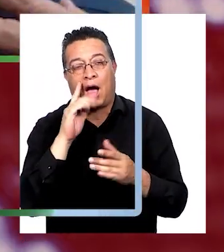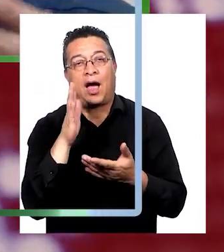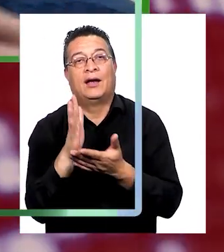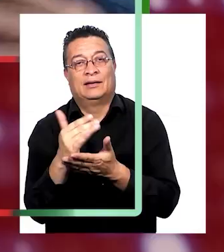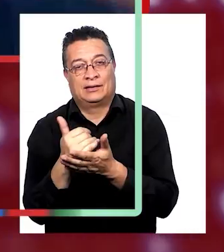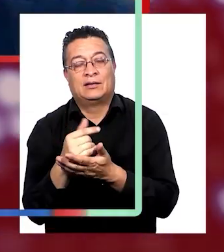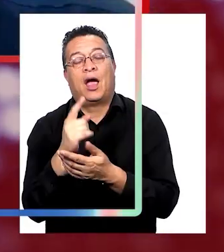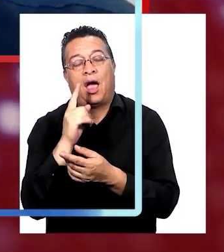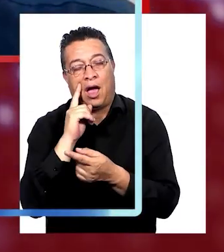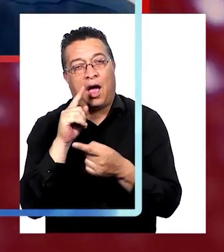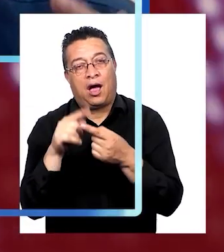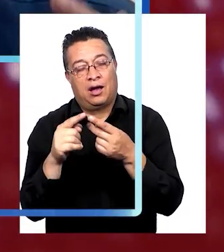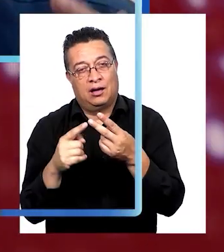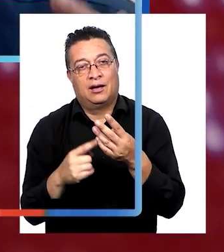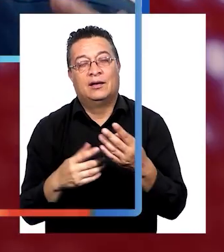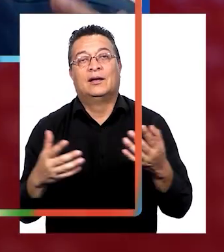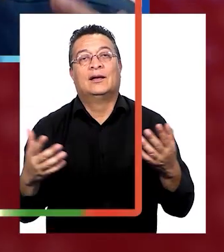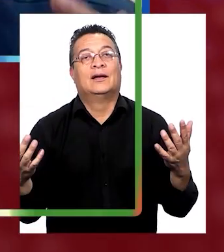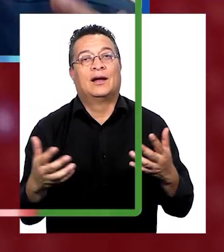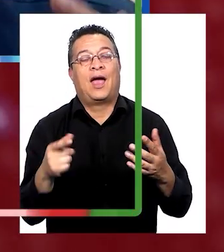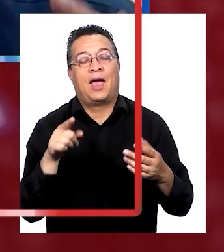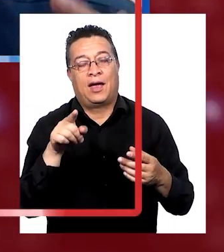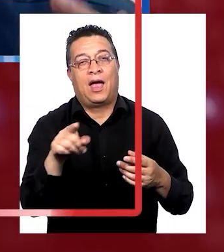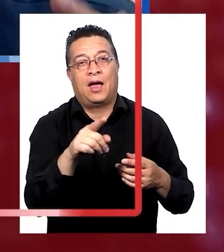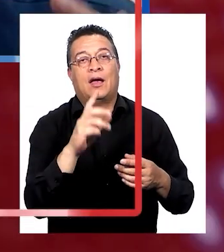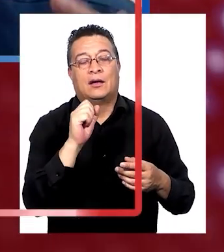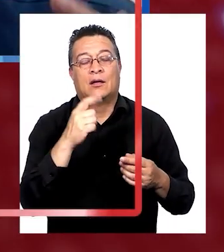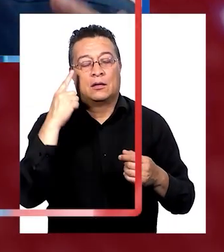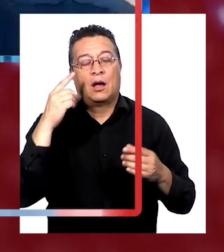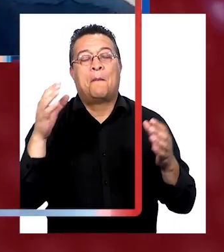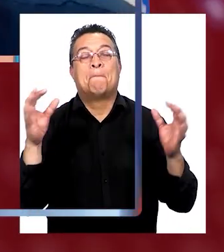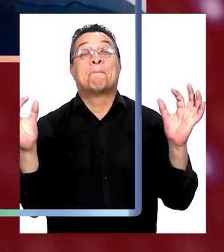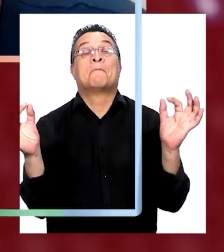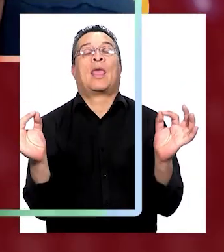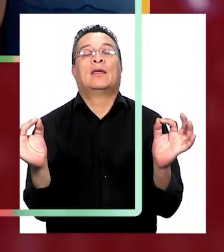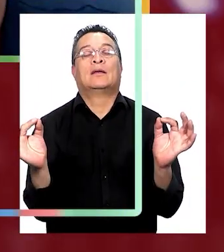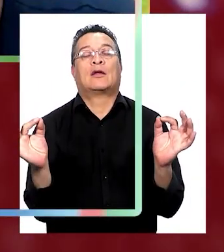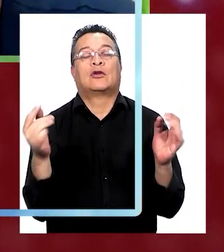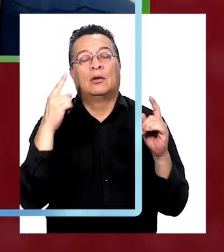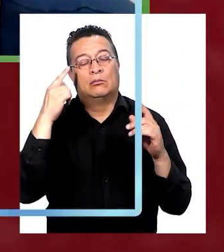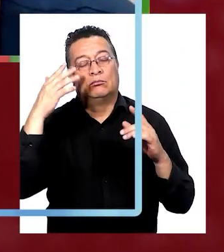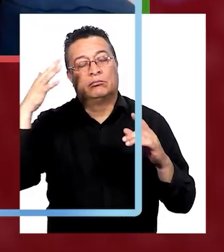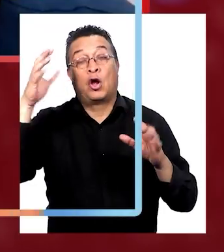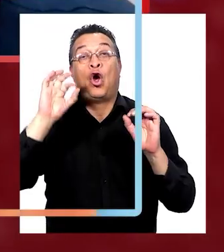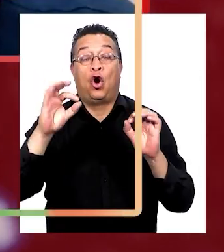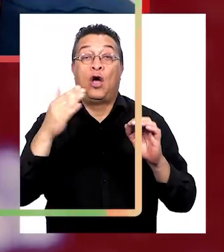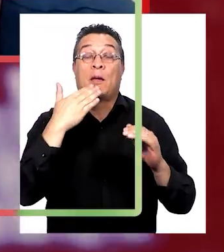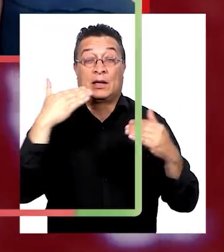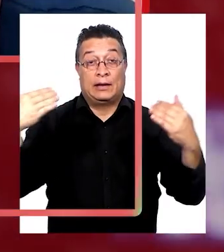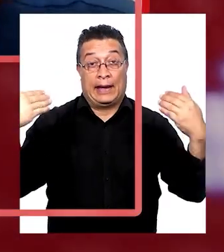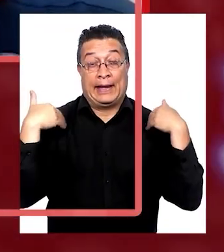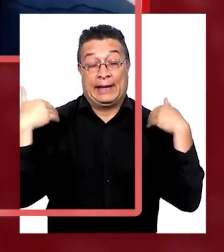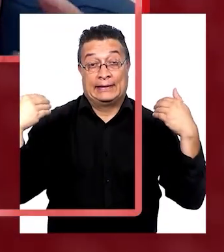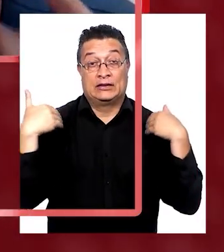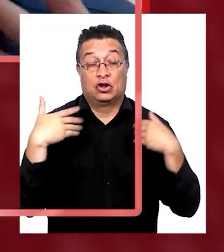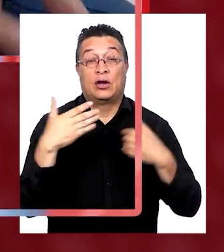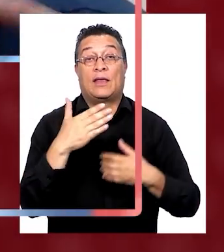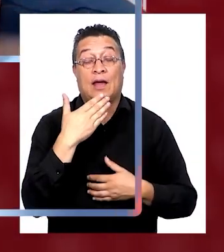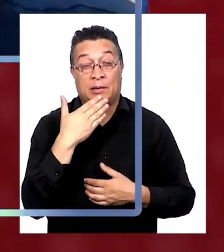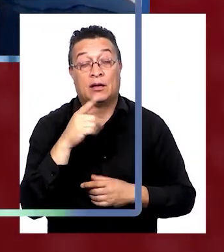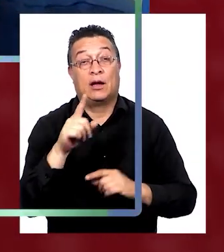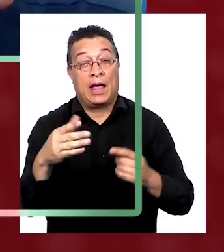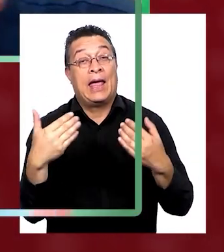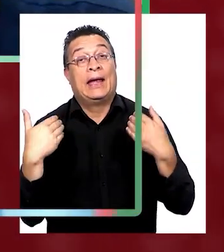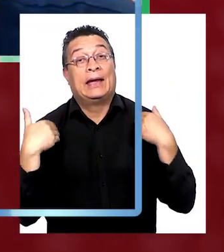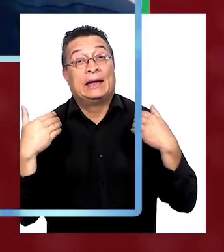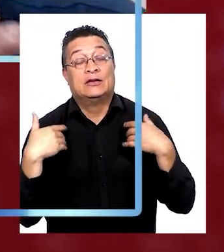hay estrategias como el mindfulness, que es un tipo de meditación, y también el ejercicio. El ejercicio para todas las personas con